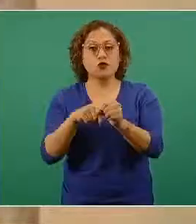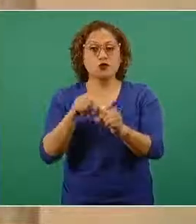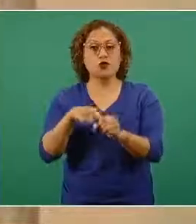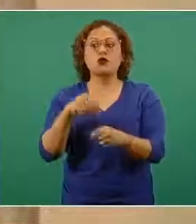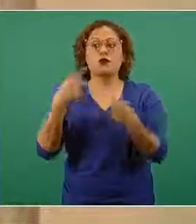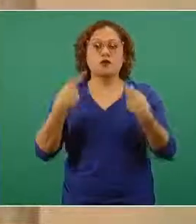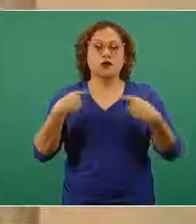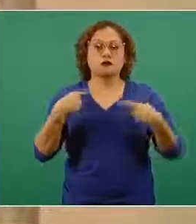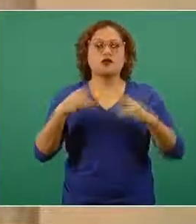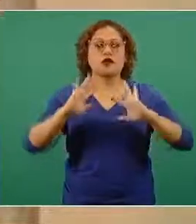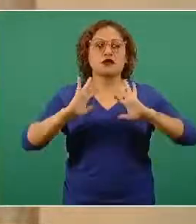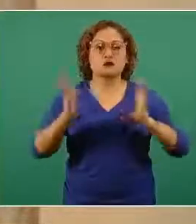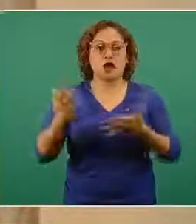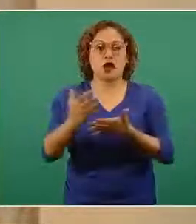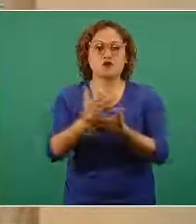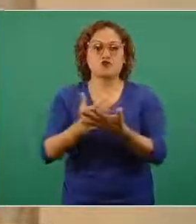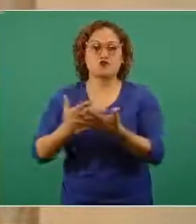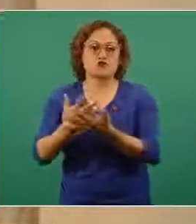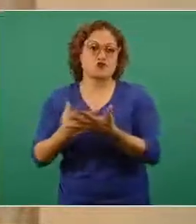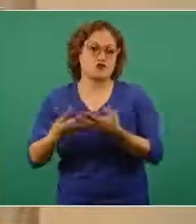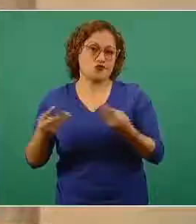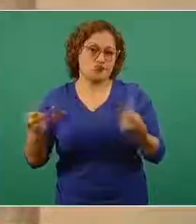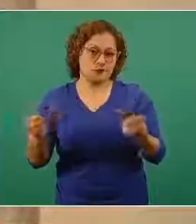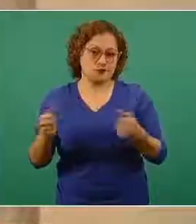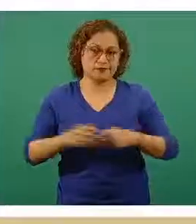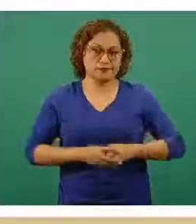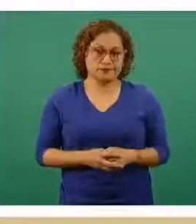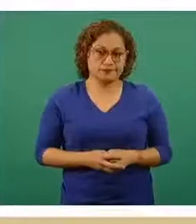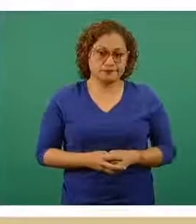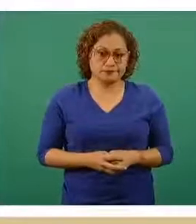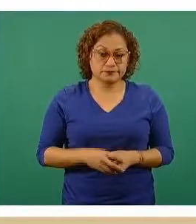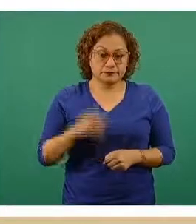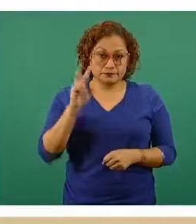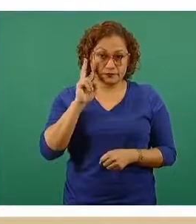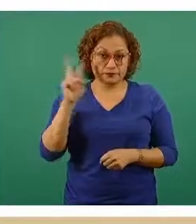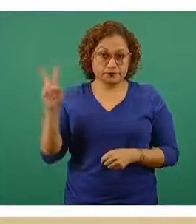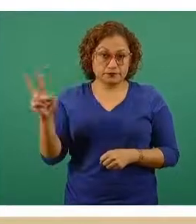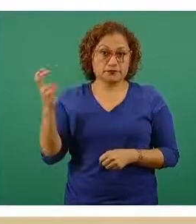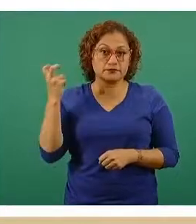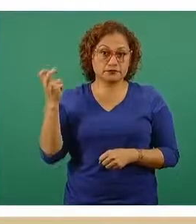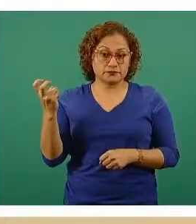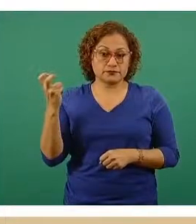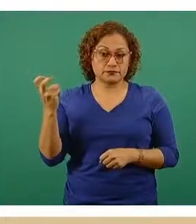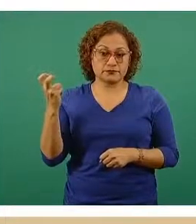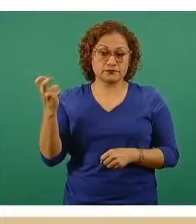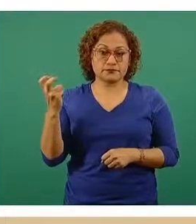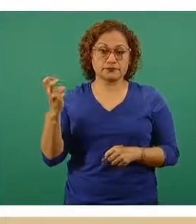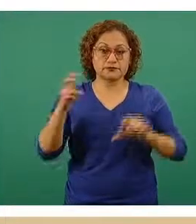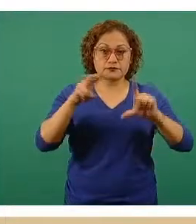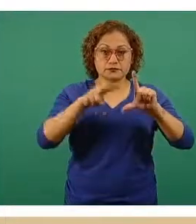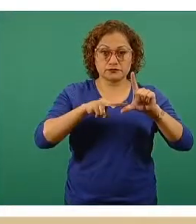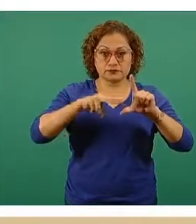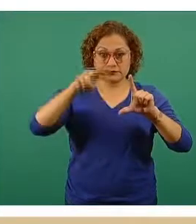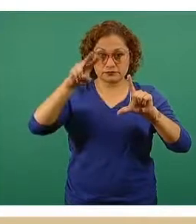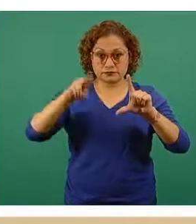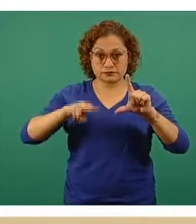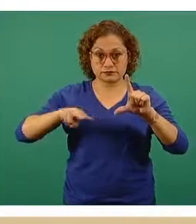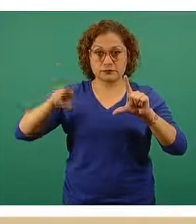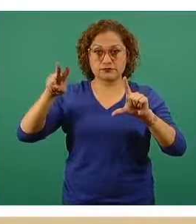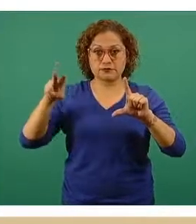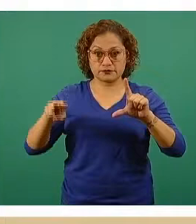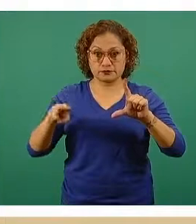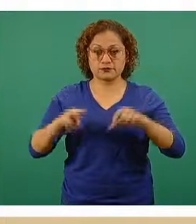estimados, si observamos lo que es esta curva, podemos tener y verificar